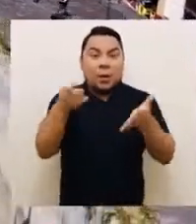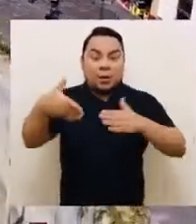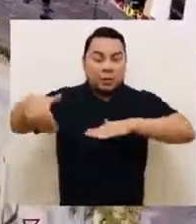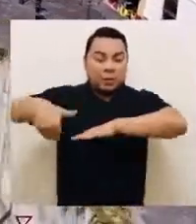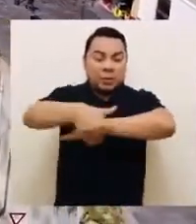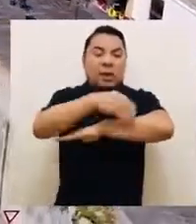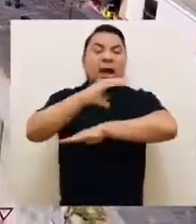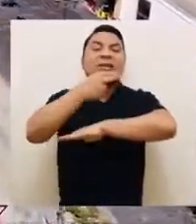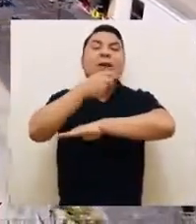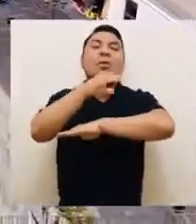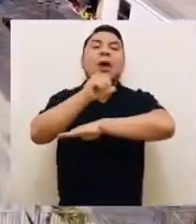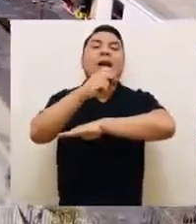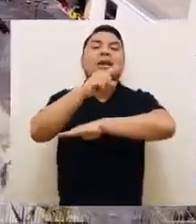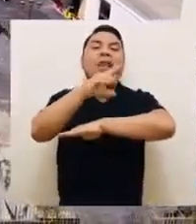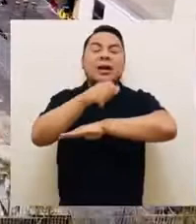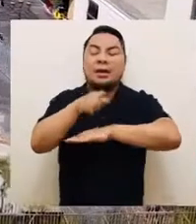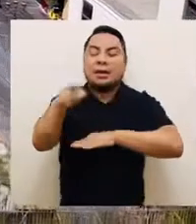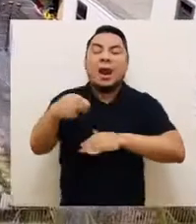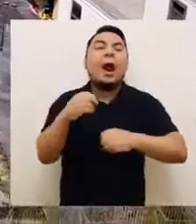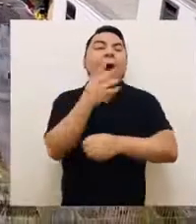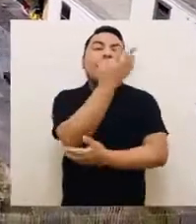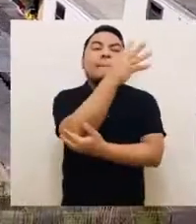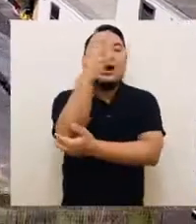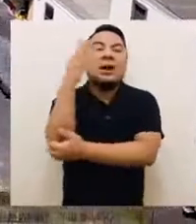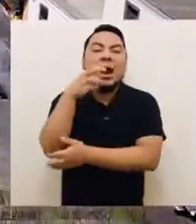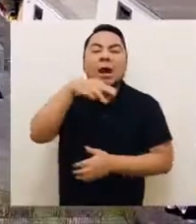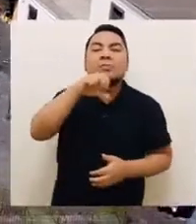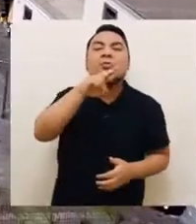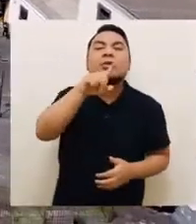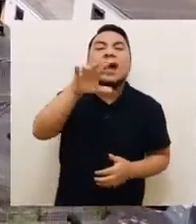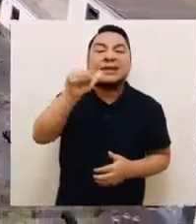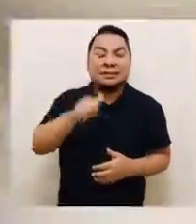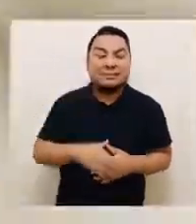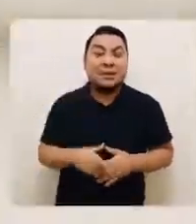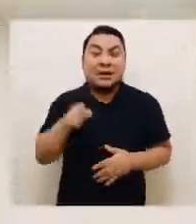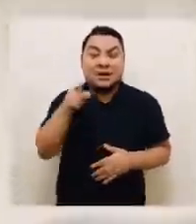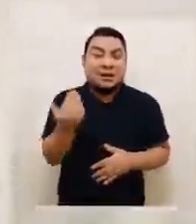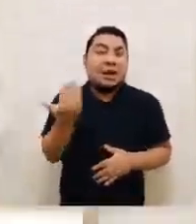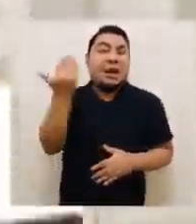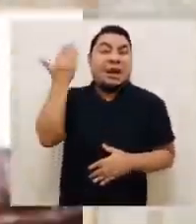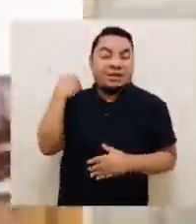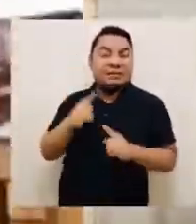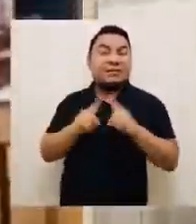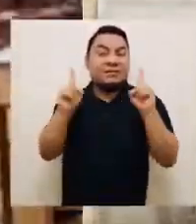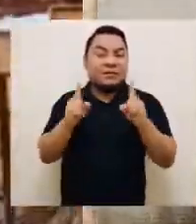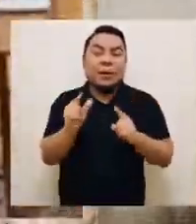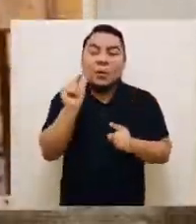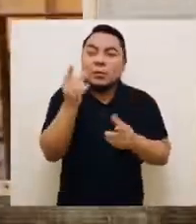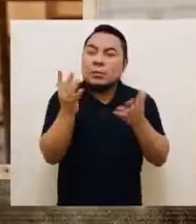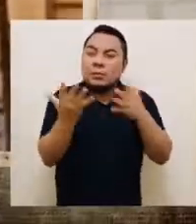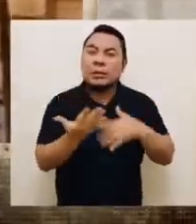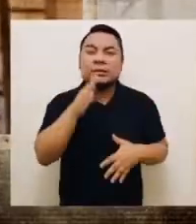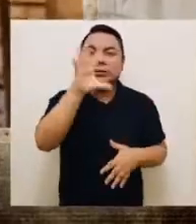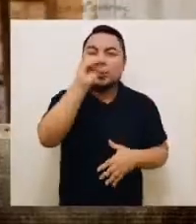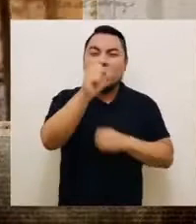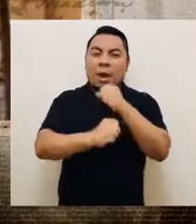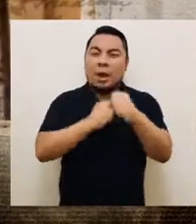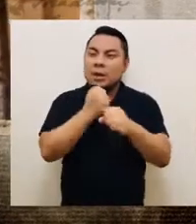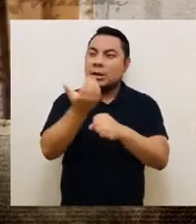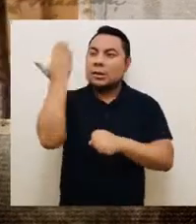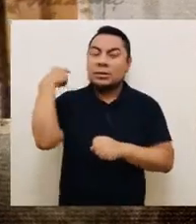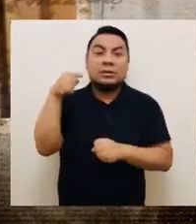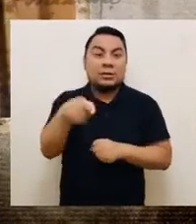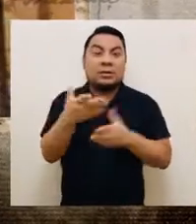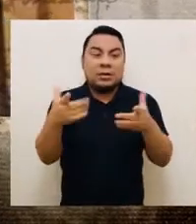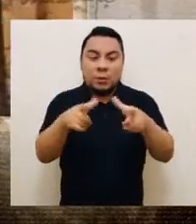con la Alameda Chabuca Granda y el Parque de la Muralla. Pero no siempre fue así. Sin ir muy lejos, hasta hace poco menos de 50